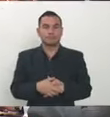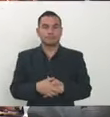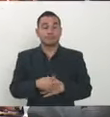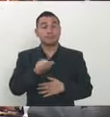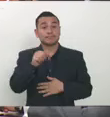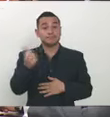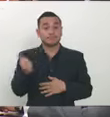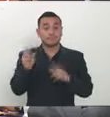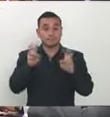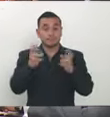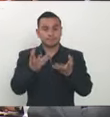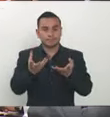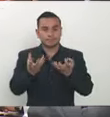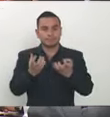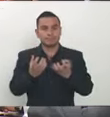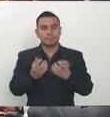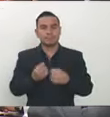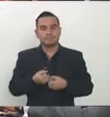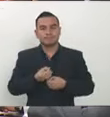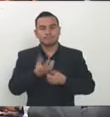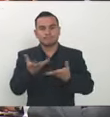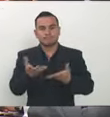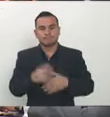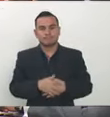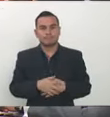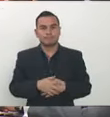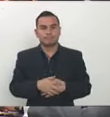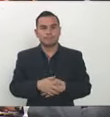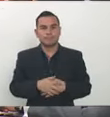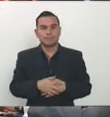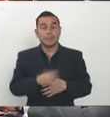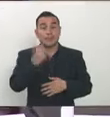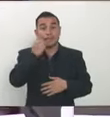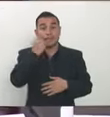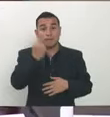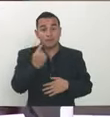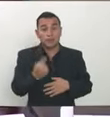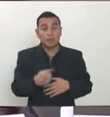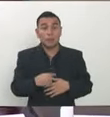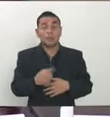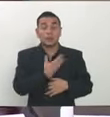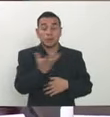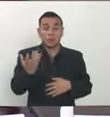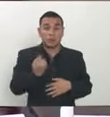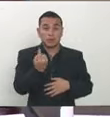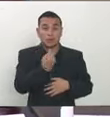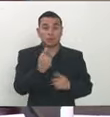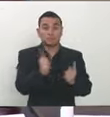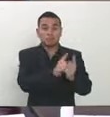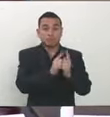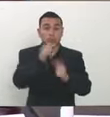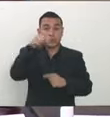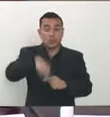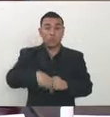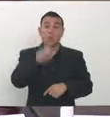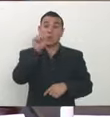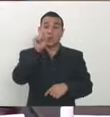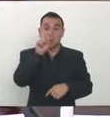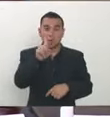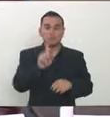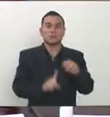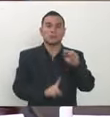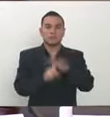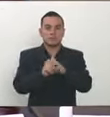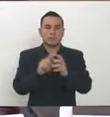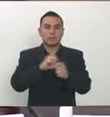Lo otro es que les quiero decir, vamos a buscar los nexos epidemiológicos. Hoy por hoy, El Salvador solo tiene un caso confirmado. Esto